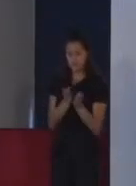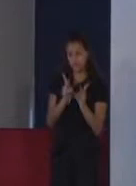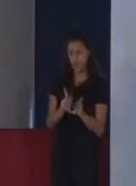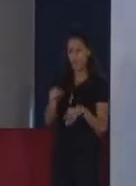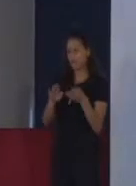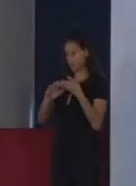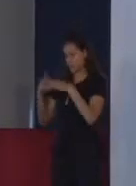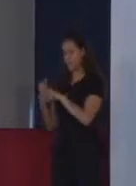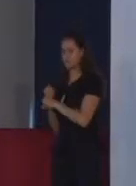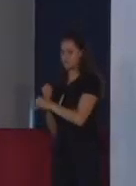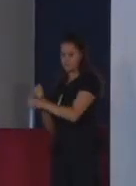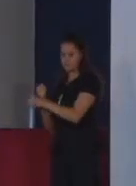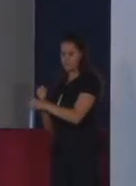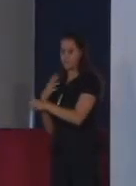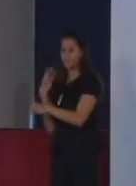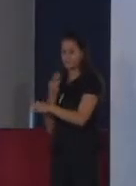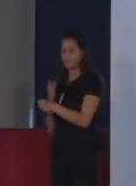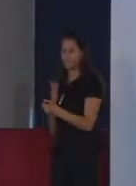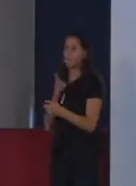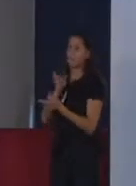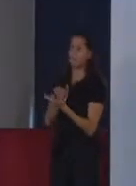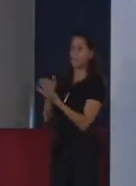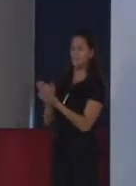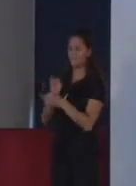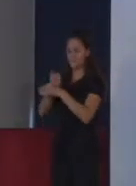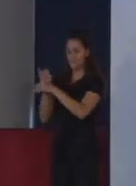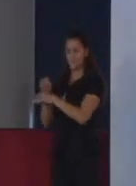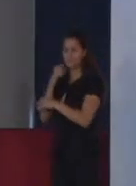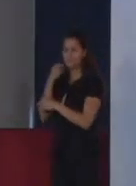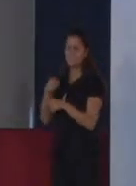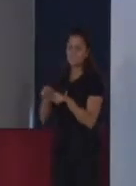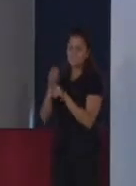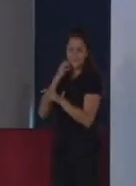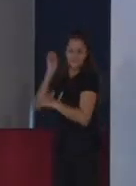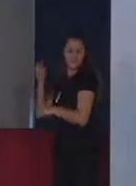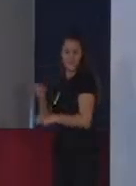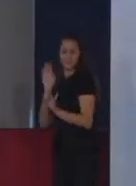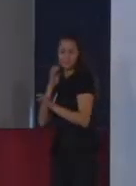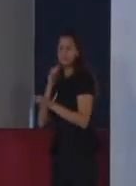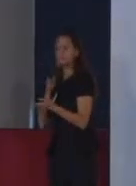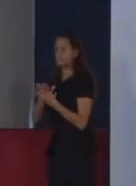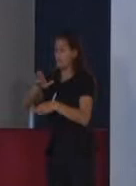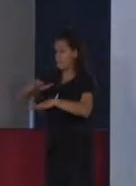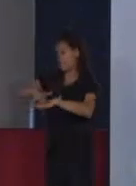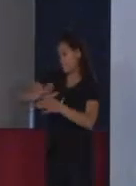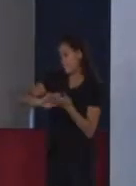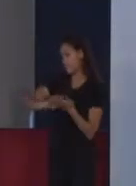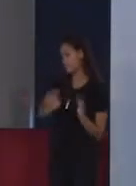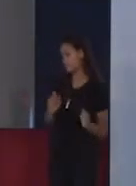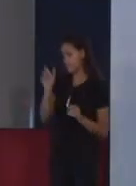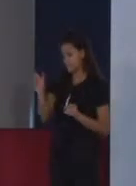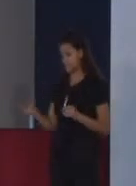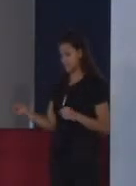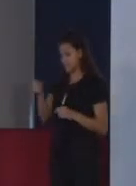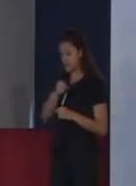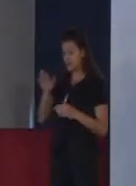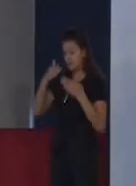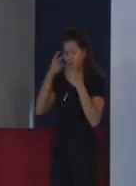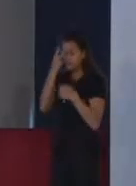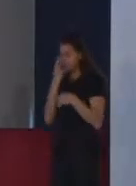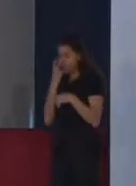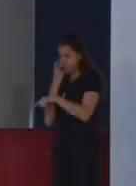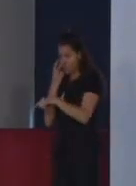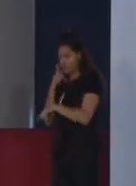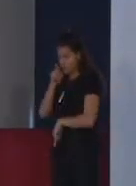algunas comunidades, y hemos llegado a las instituciones a decirles, como en el banco, si usted no garantiza que la persona con limitación auditiva pueda tener un